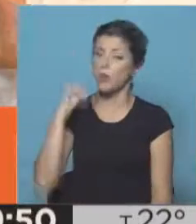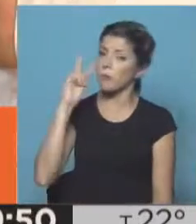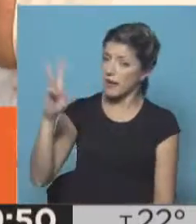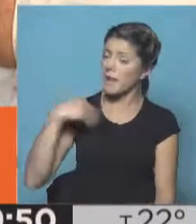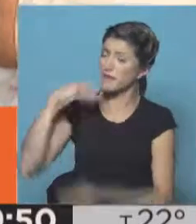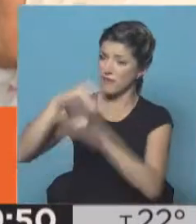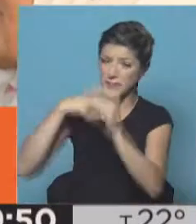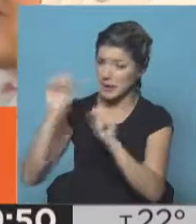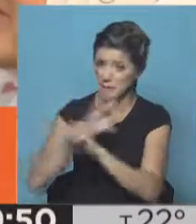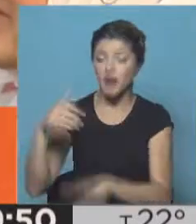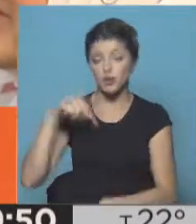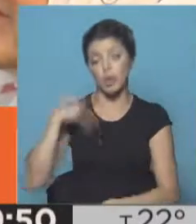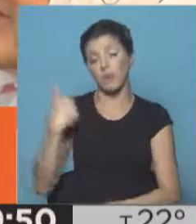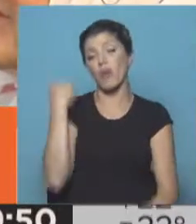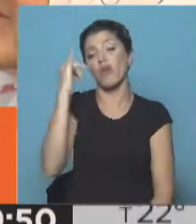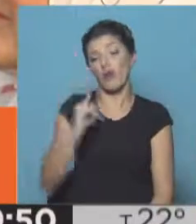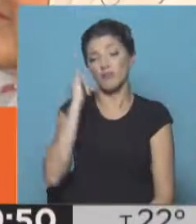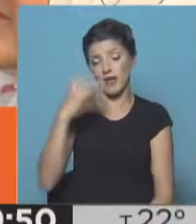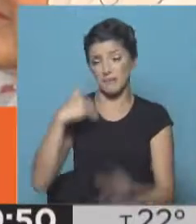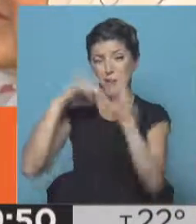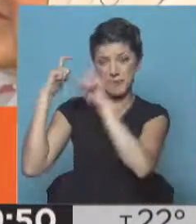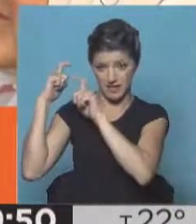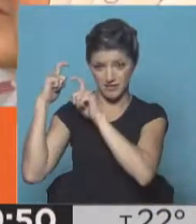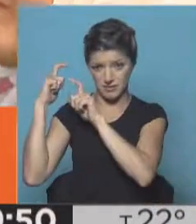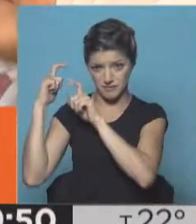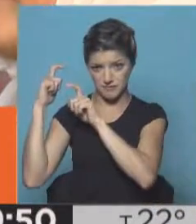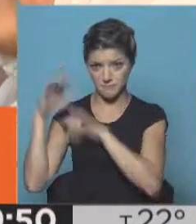y estoy contándola. Y me imagino.